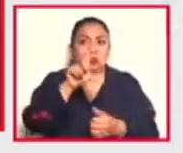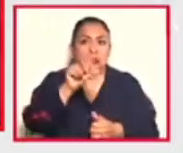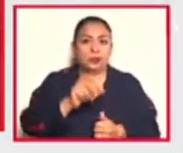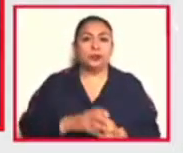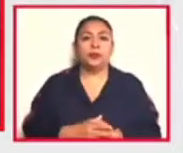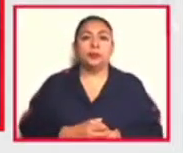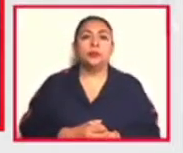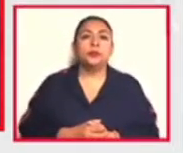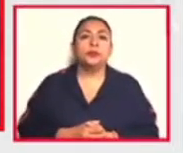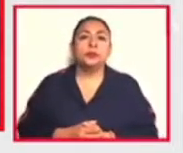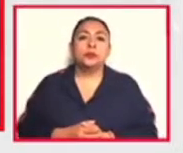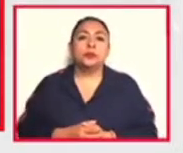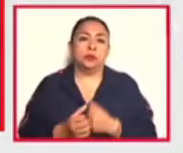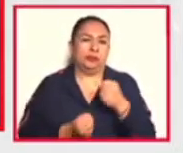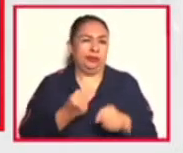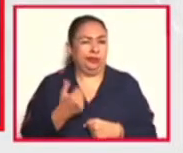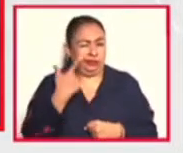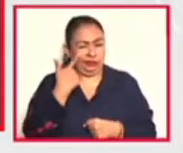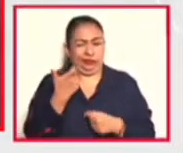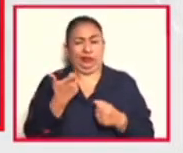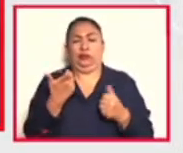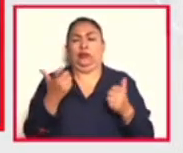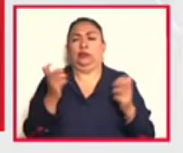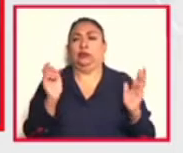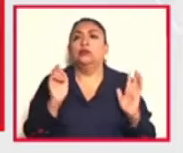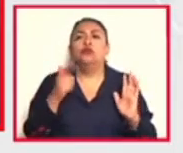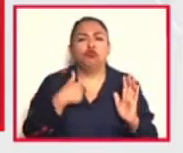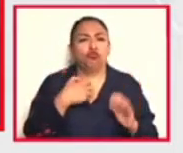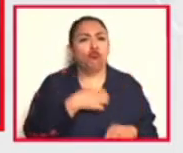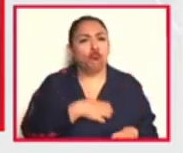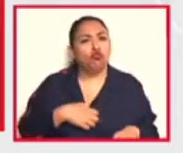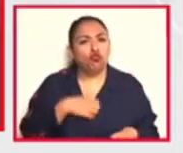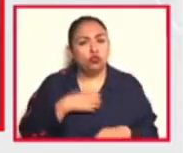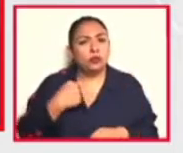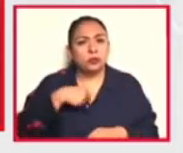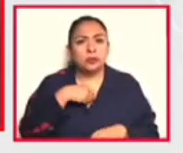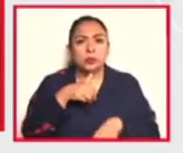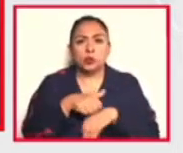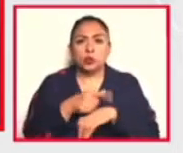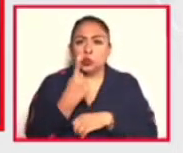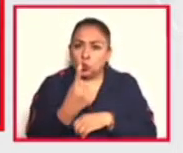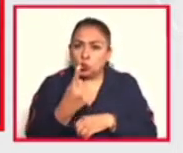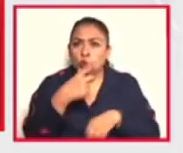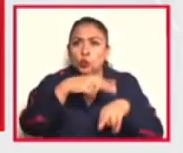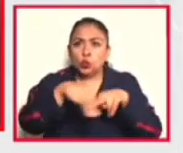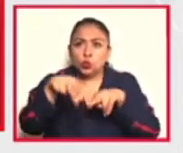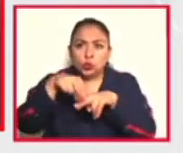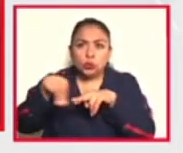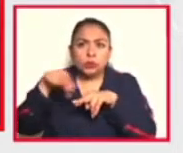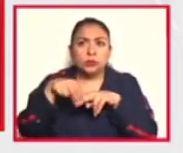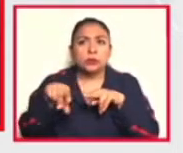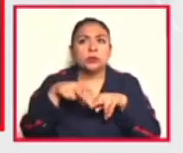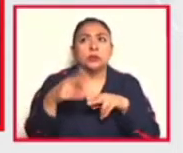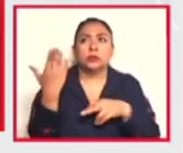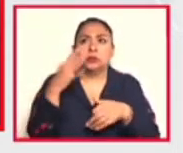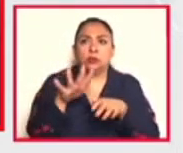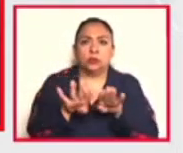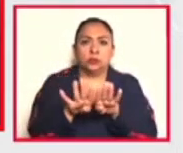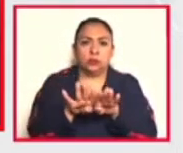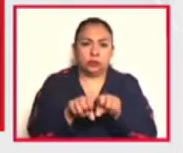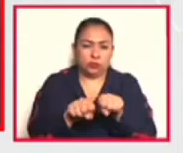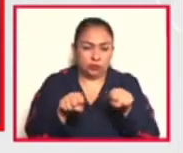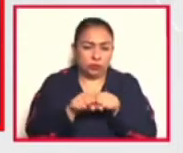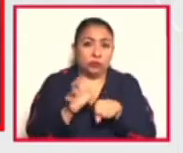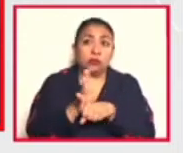Es un año atípico, yo estoy muy contento con que somos número uno de taquilla. Hace mucho que una película mexicana